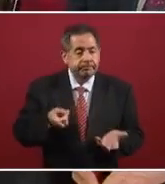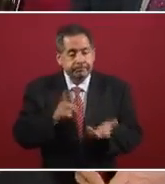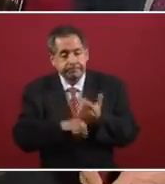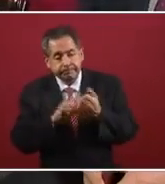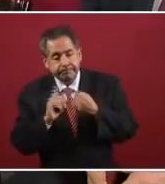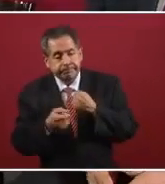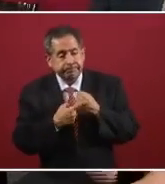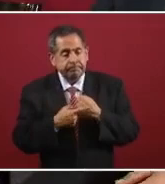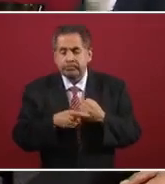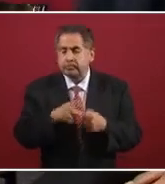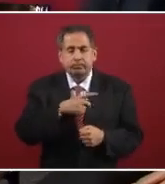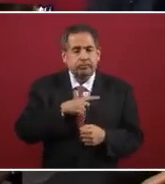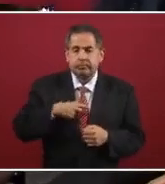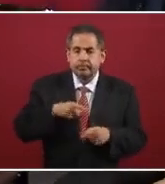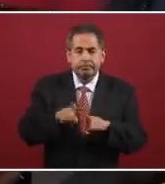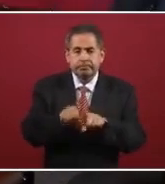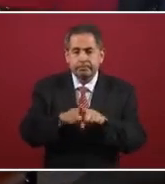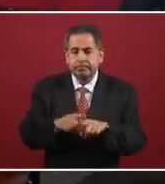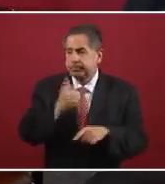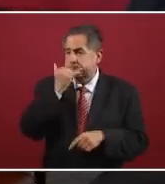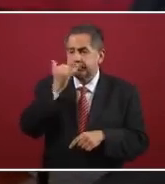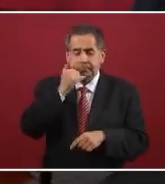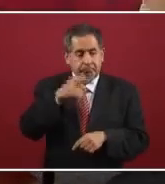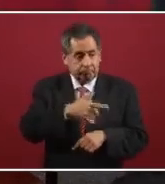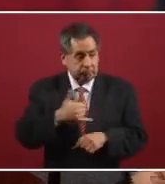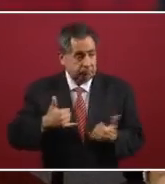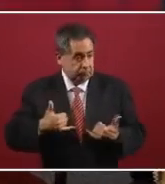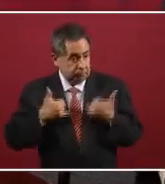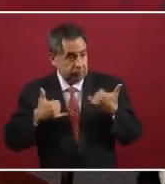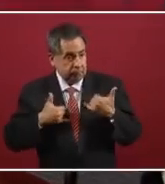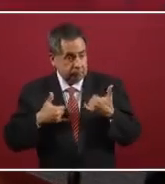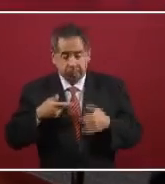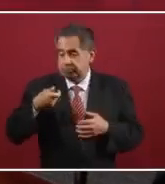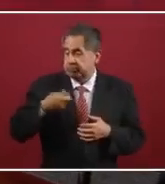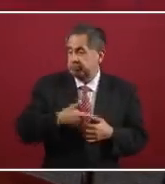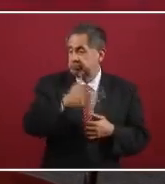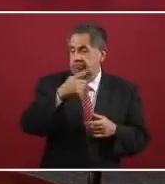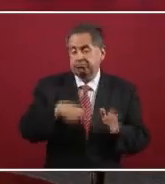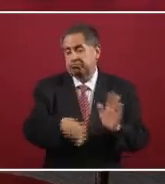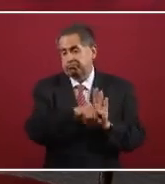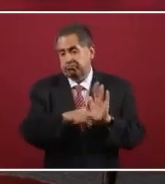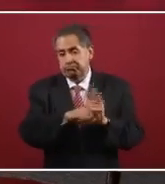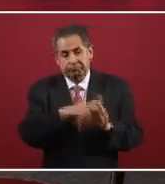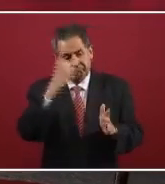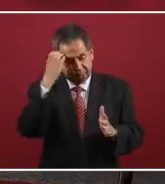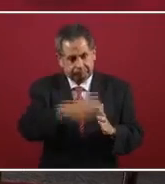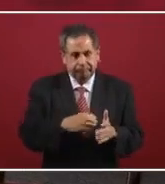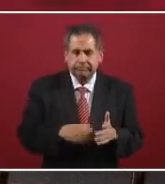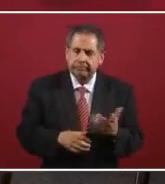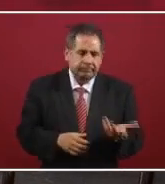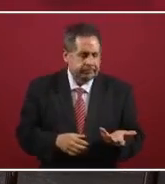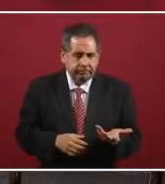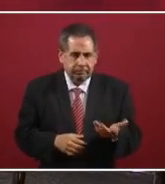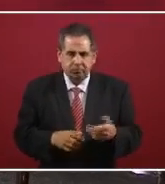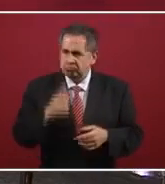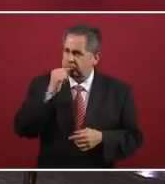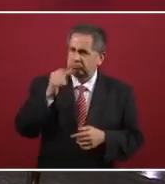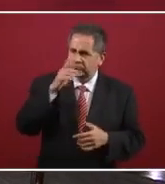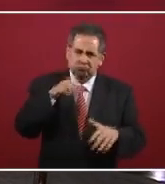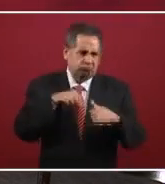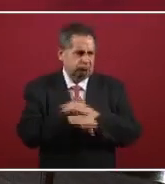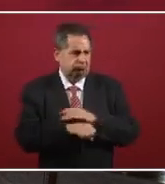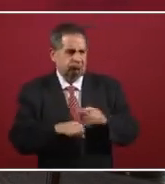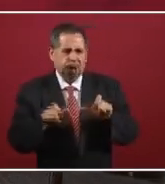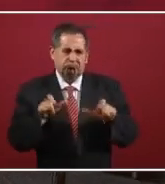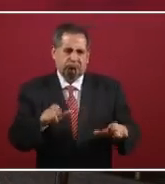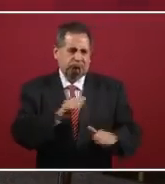error de ver a jóvenes utilizando drogas y pensar que son criminales y tener una acción policíaca, una acción